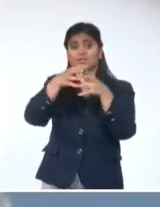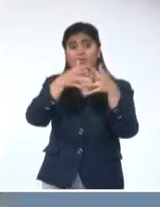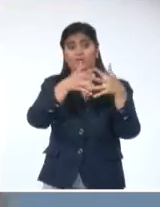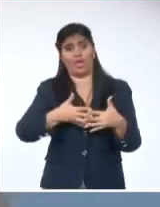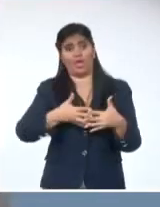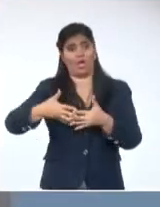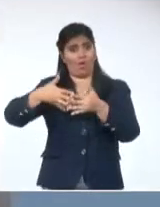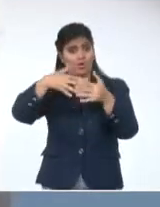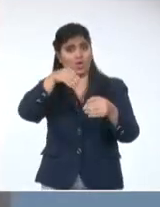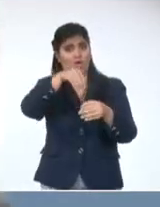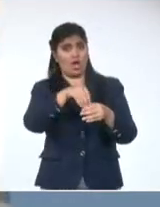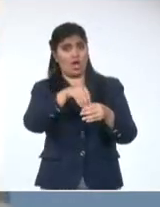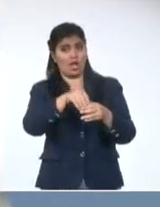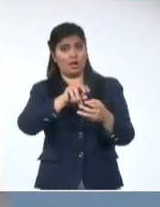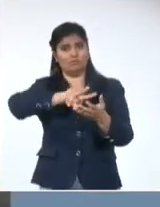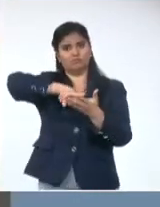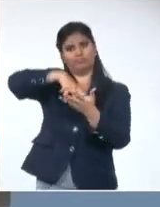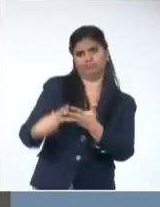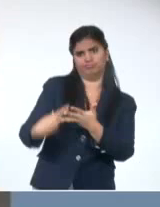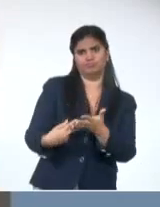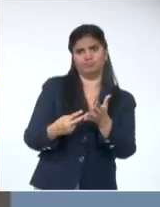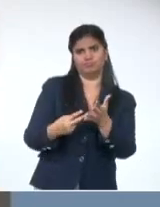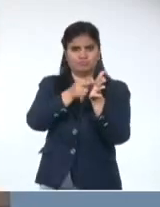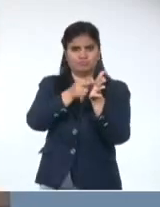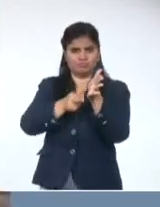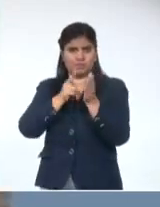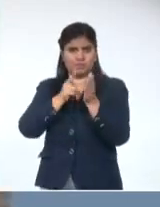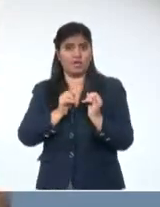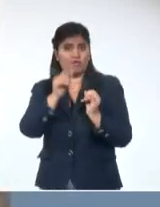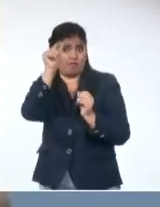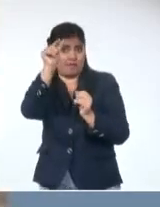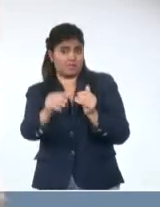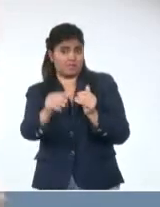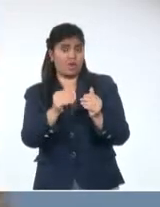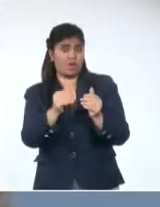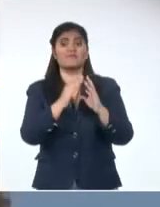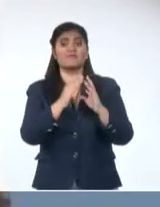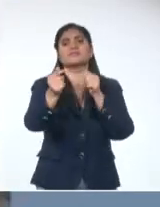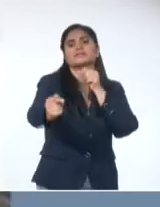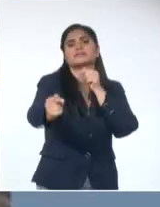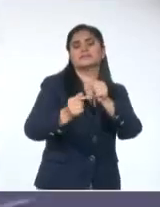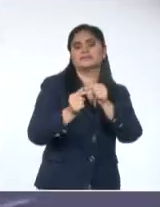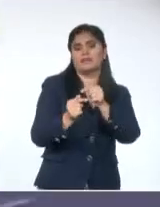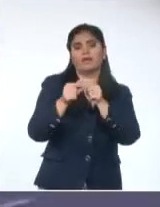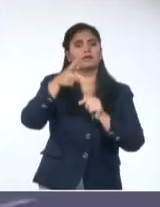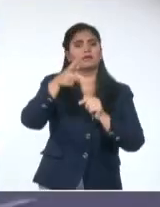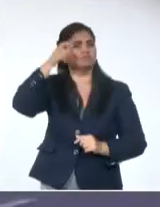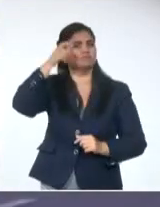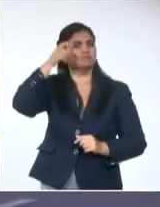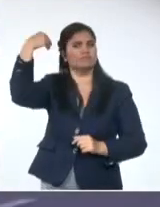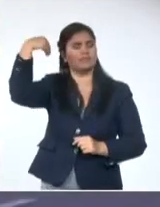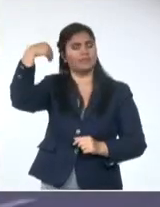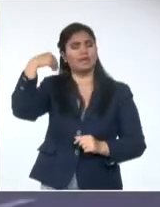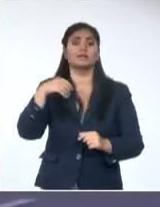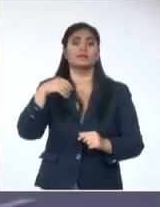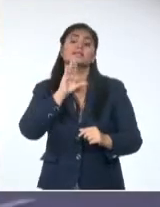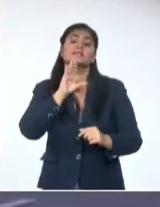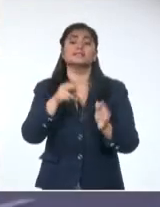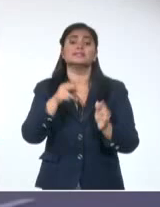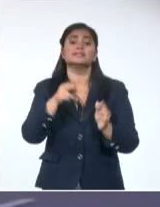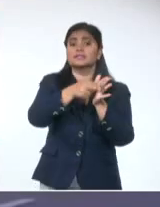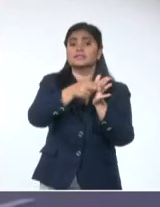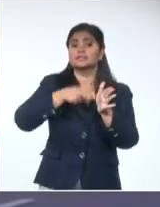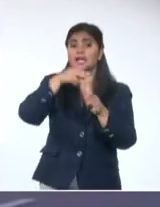de Springfield según reportaron los habitantes en redes sociales un portavoz de la compañía seguro a medios locales que el tren no